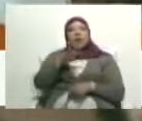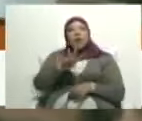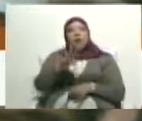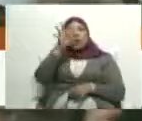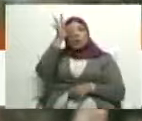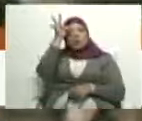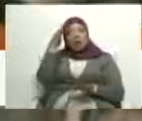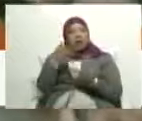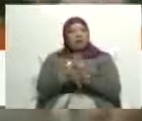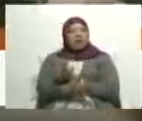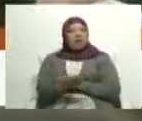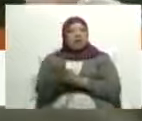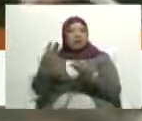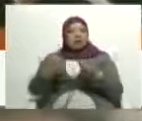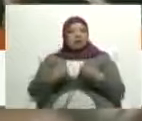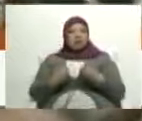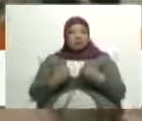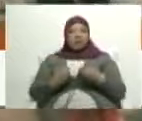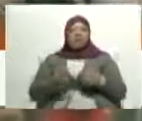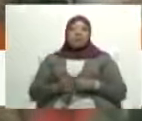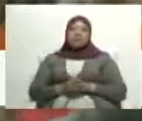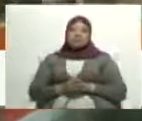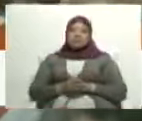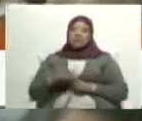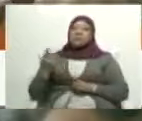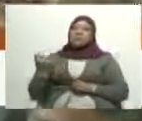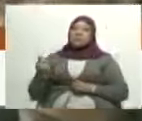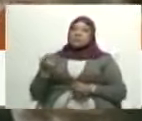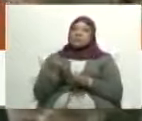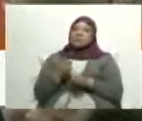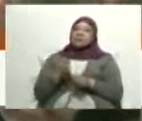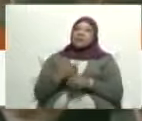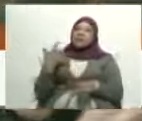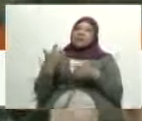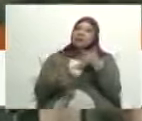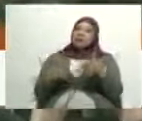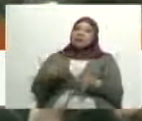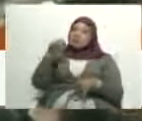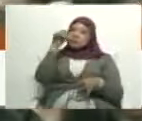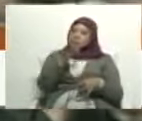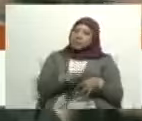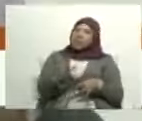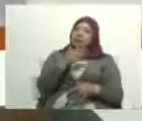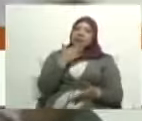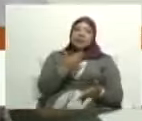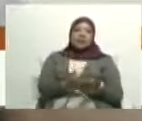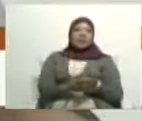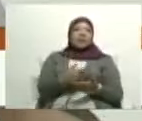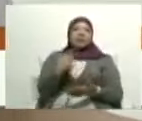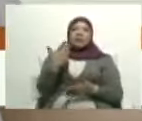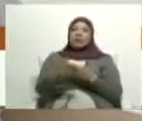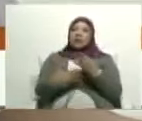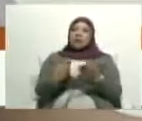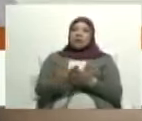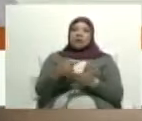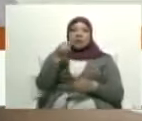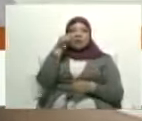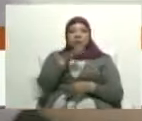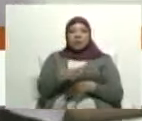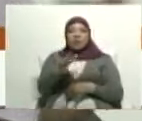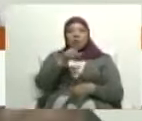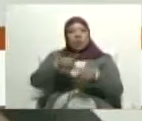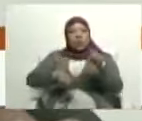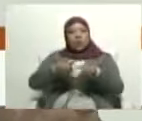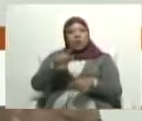4F, ¿no? Que tengan financiamiento, que tengan posibilidades de colocar sus productos. Siempre estoy pendiente